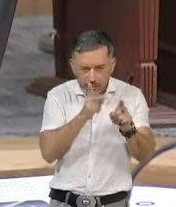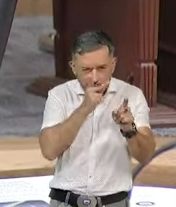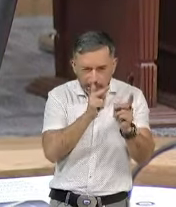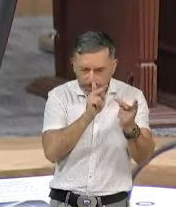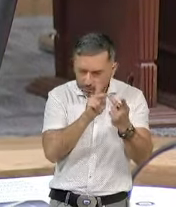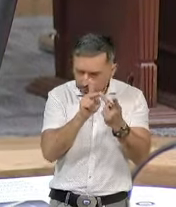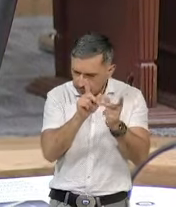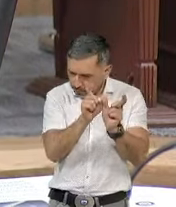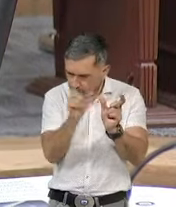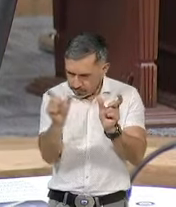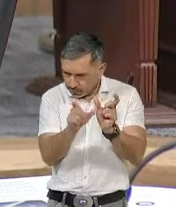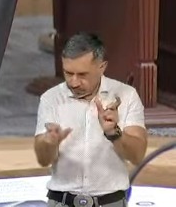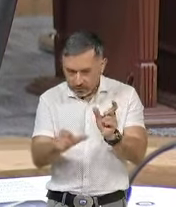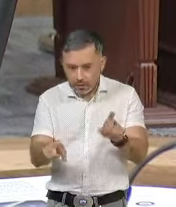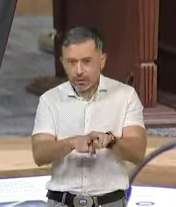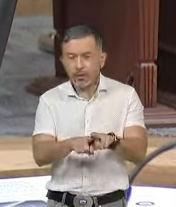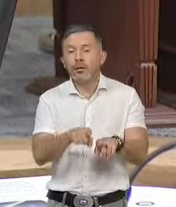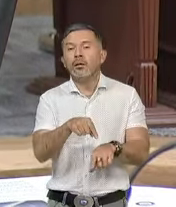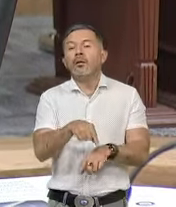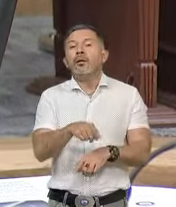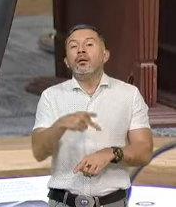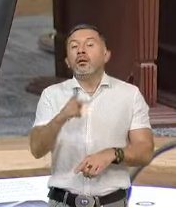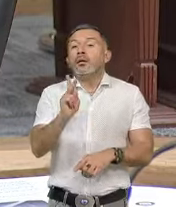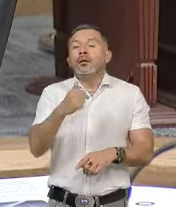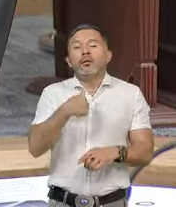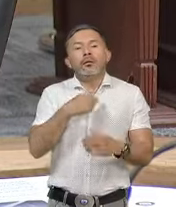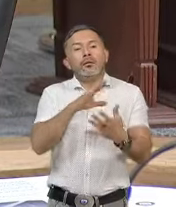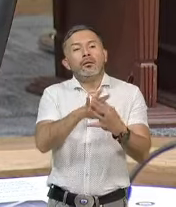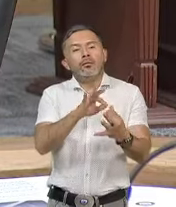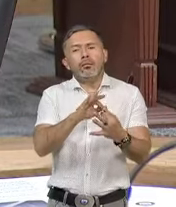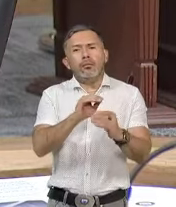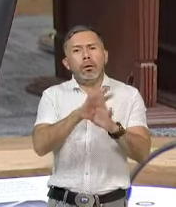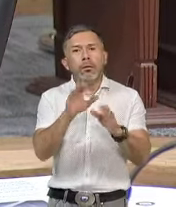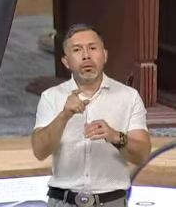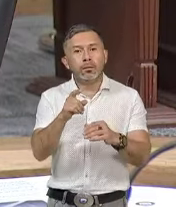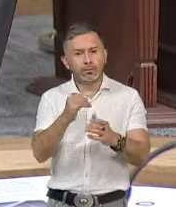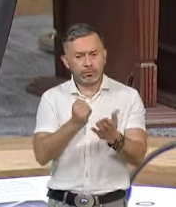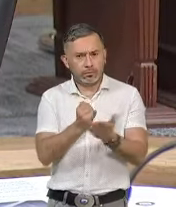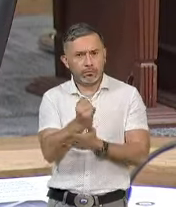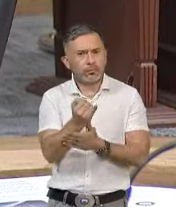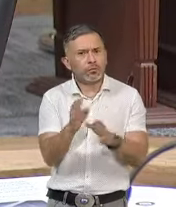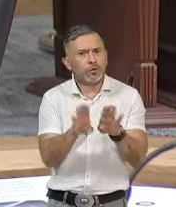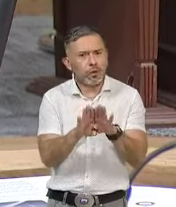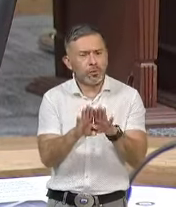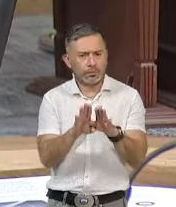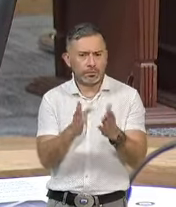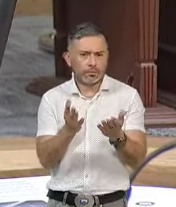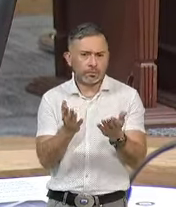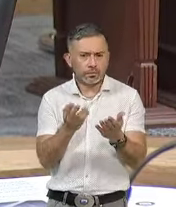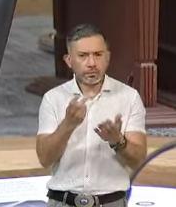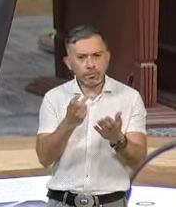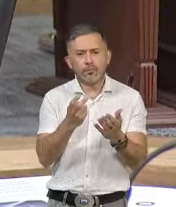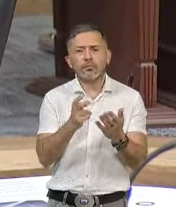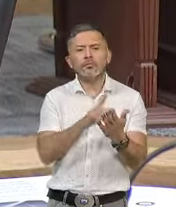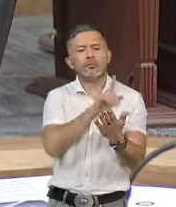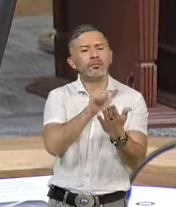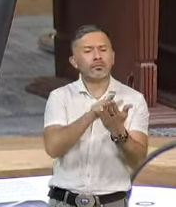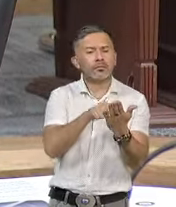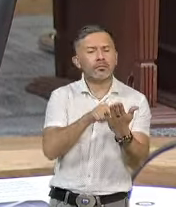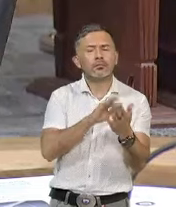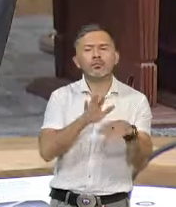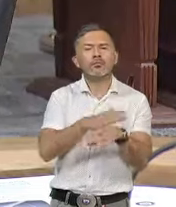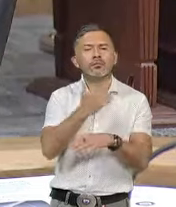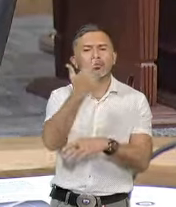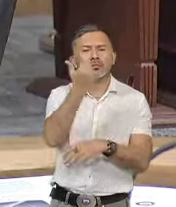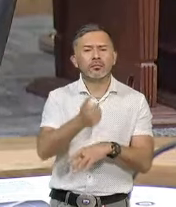Pero yo lo que dije es aclaré cómo se llegó a esta determinación y cuáles eran las posibilidades jurídicas Por qué